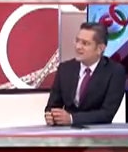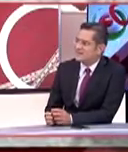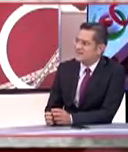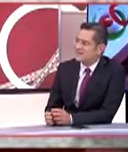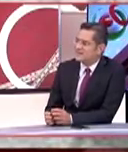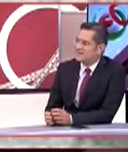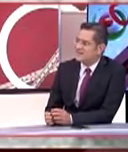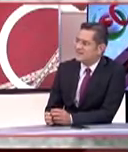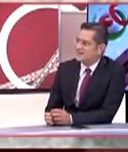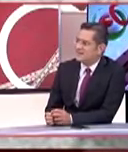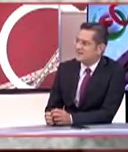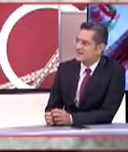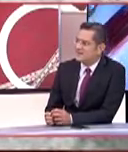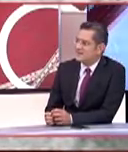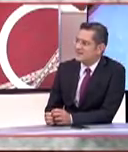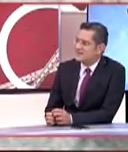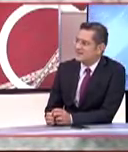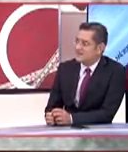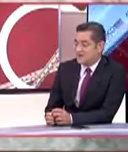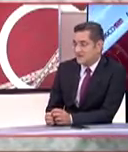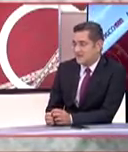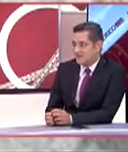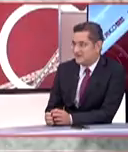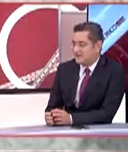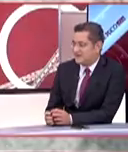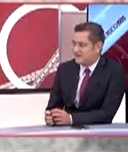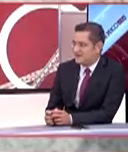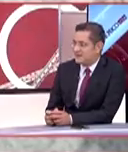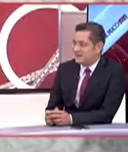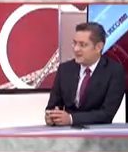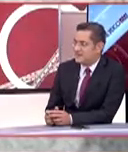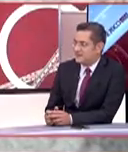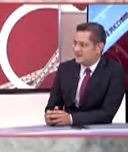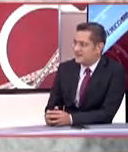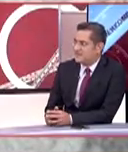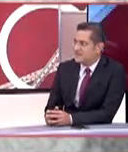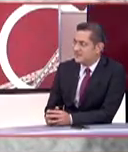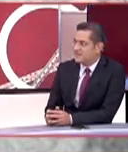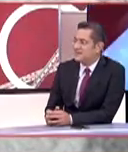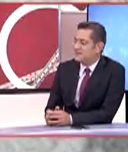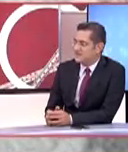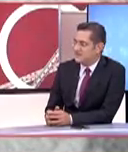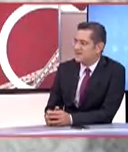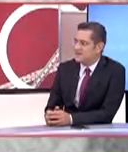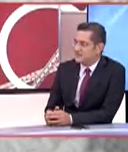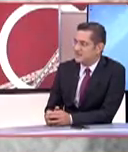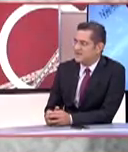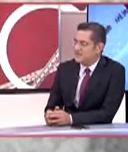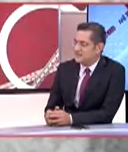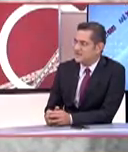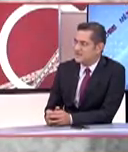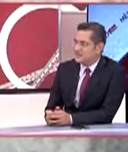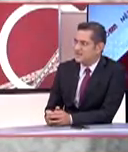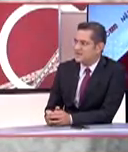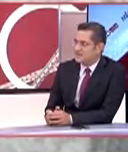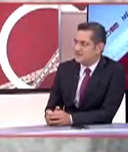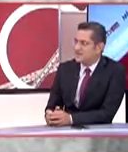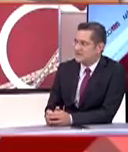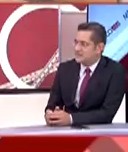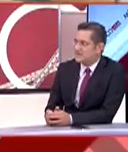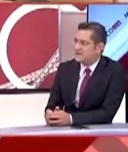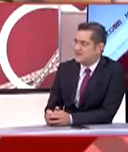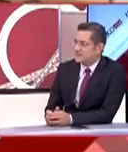latino, pero que en Estados Unidos lo adoptaron y hablan justamente de lo mismo, de los caballos y de la capacidad que tenían los indios,